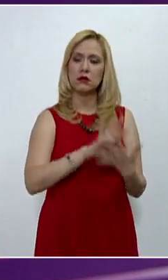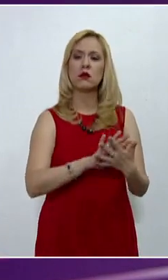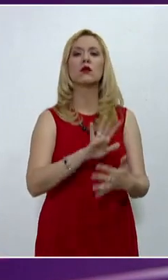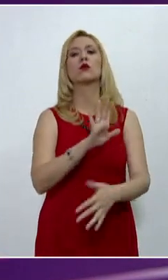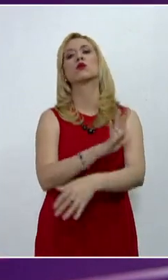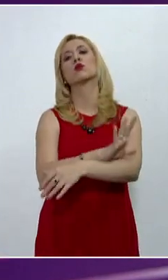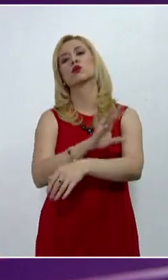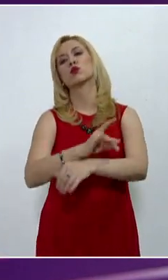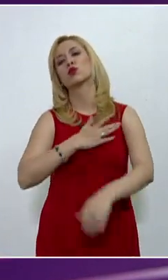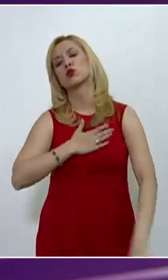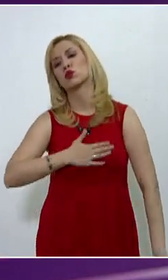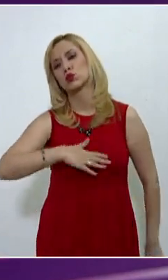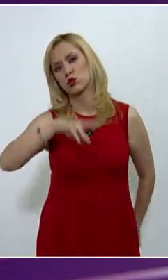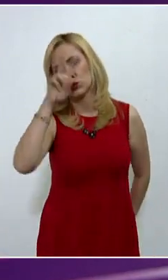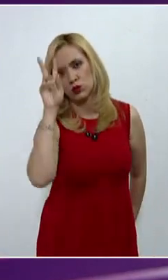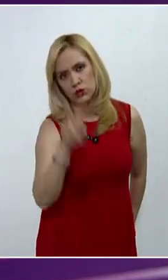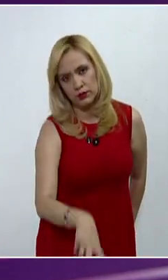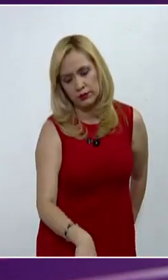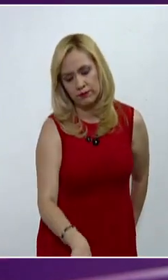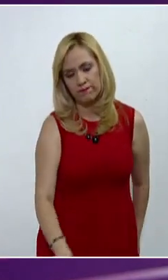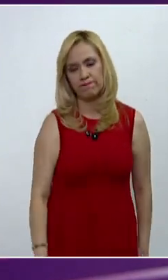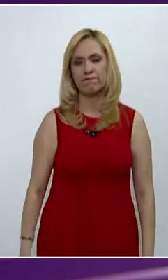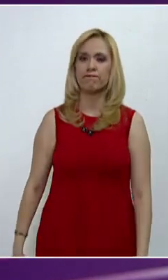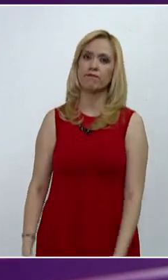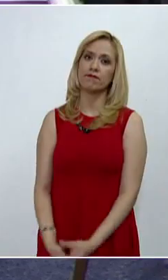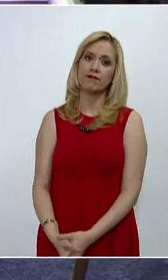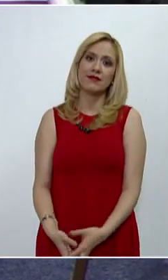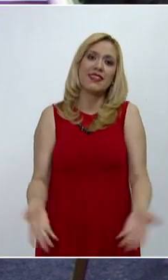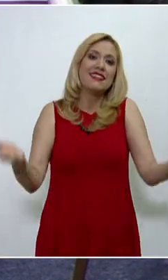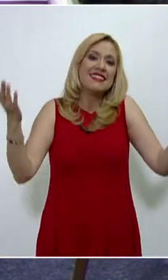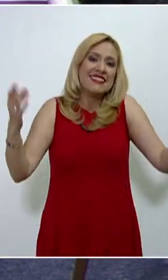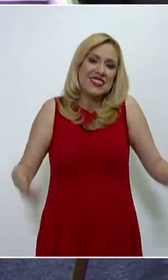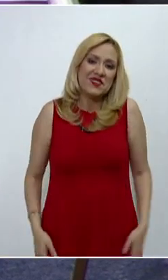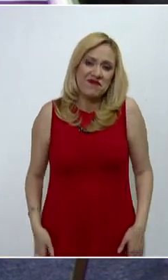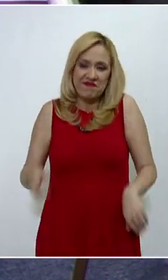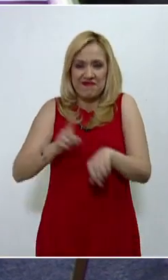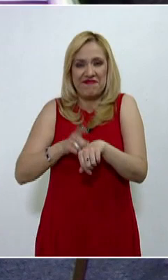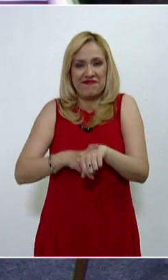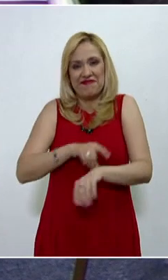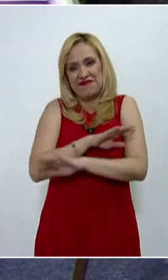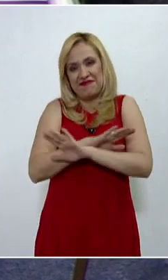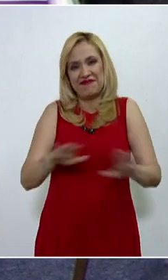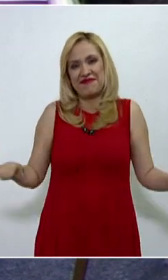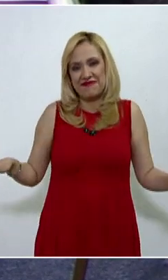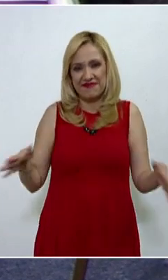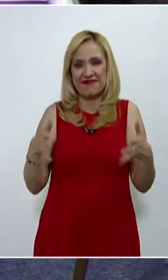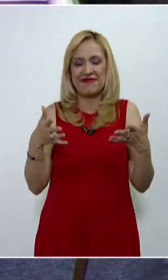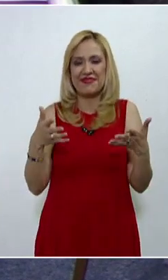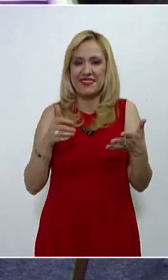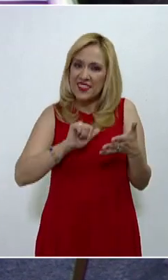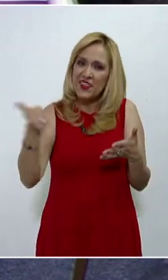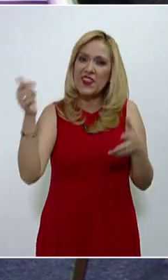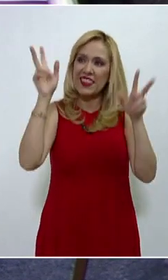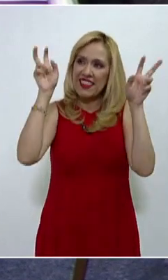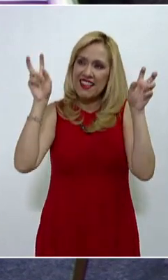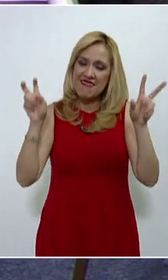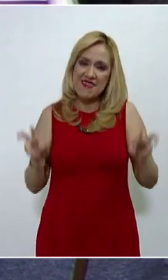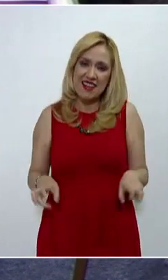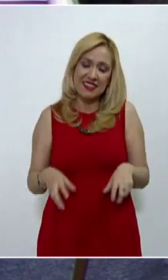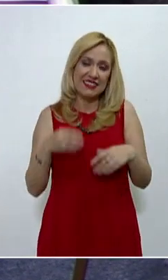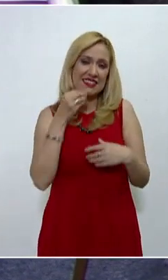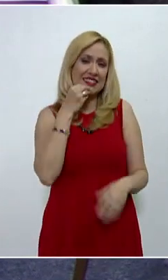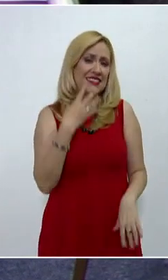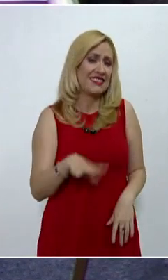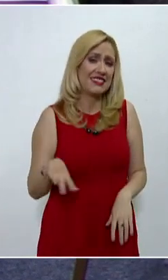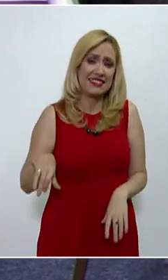es fundamental tener presente. Pues desafortunadamente se nos acaba el tiempo. Hay muchísimos otros temas relacionados que